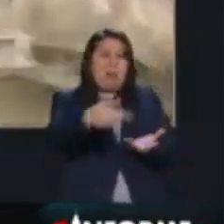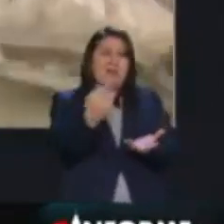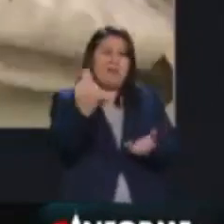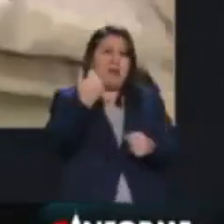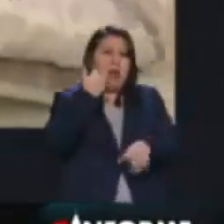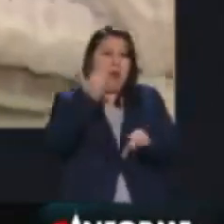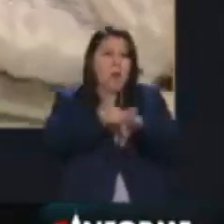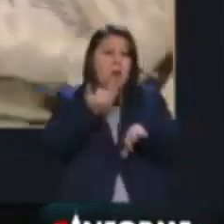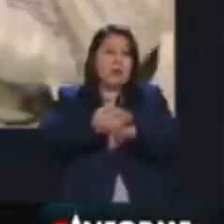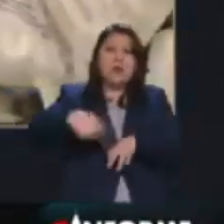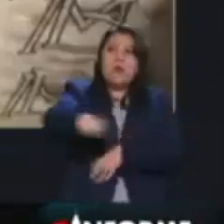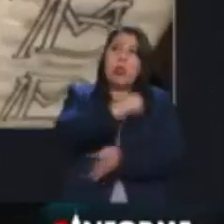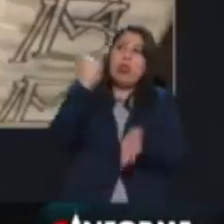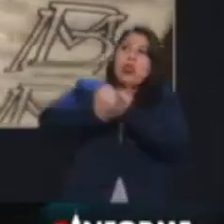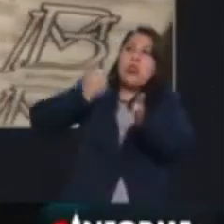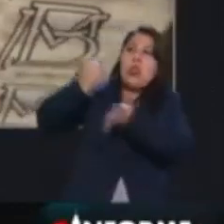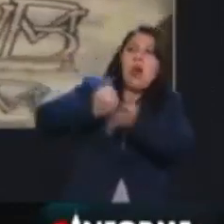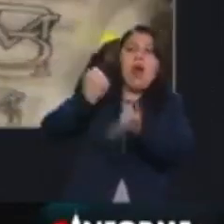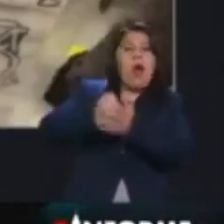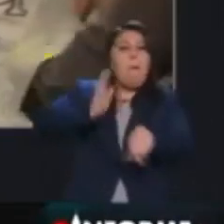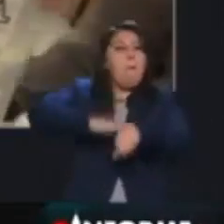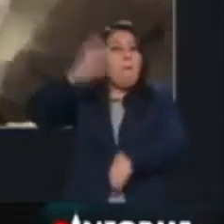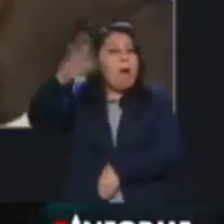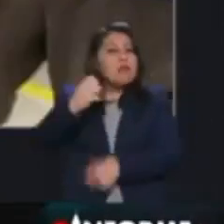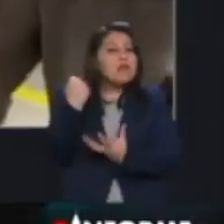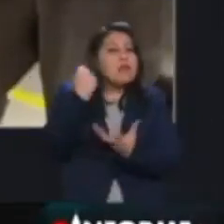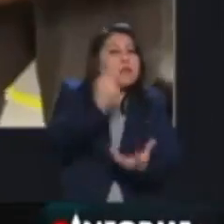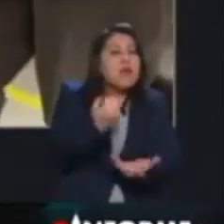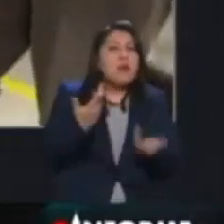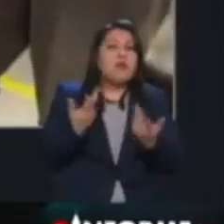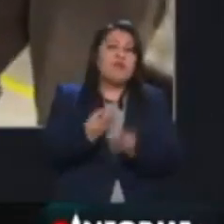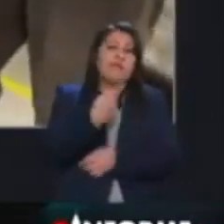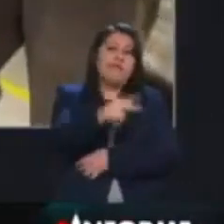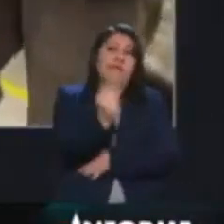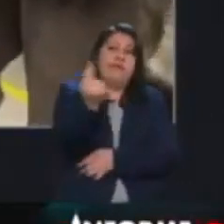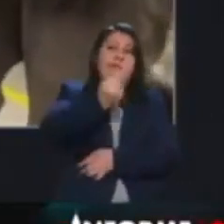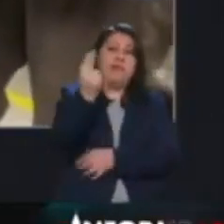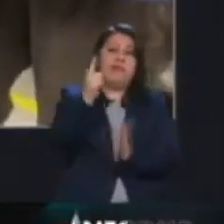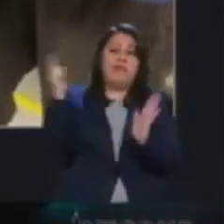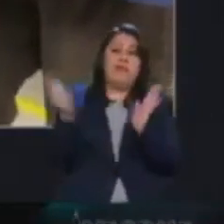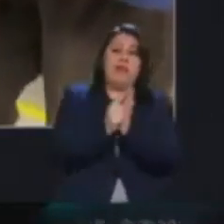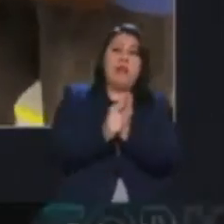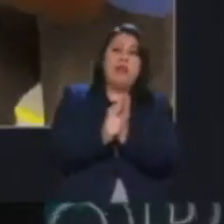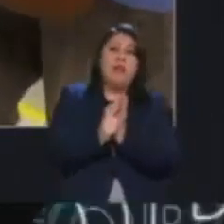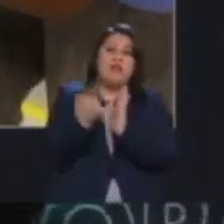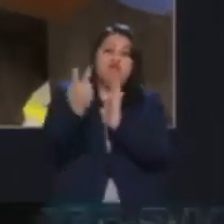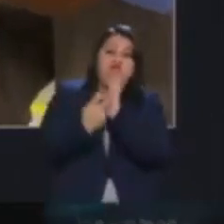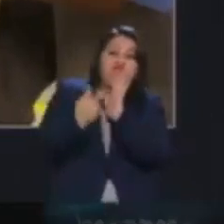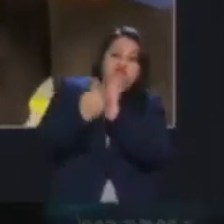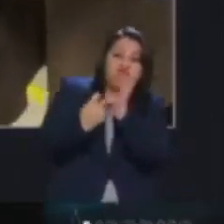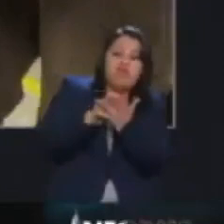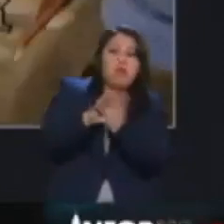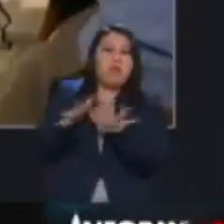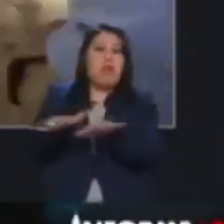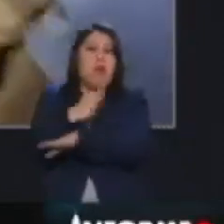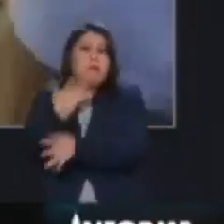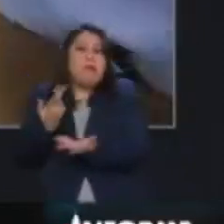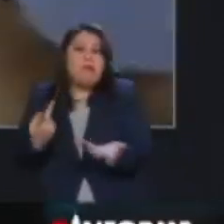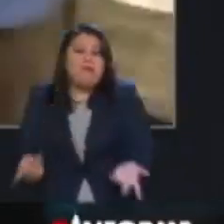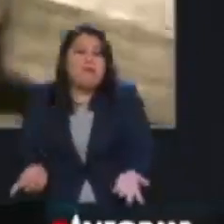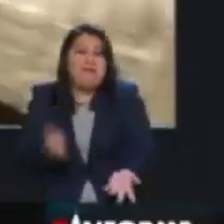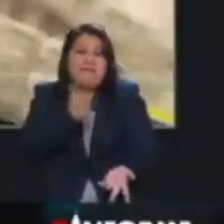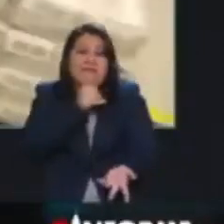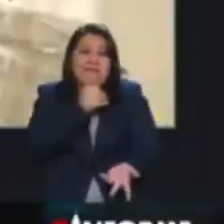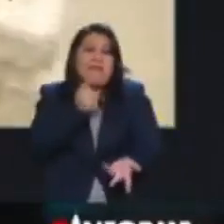en su momento lo tuvieron, ese poder, o sea, en la administración pasada, cuando ellos mismos tenían incluso la mayoría, y recordemos incluso cómo